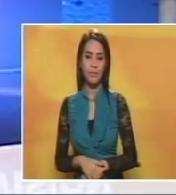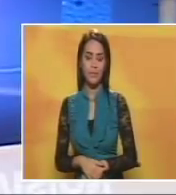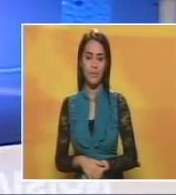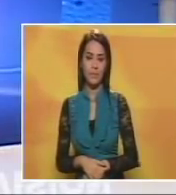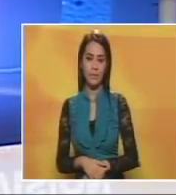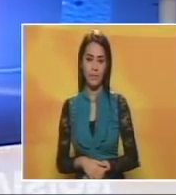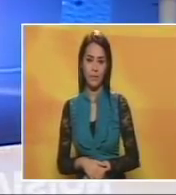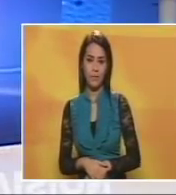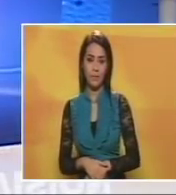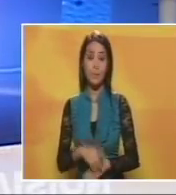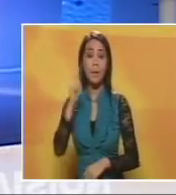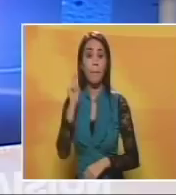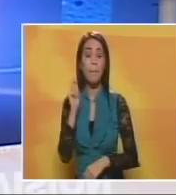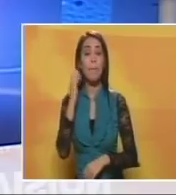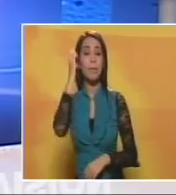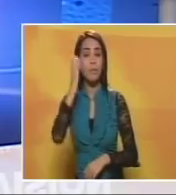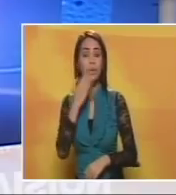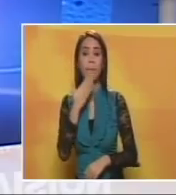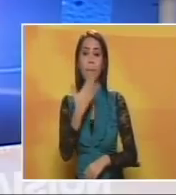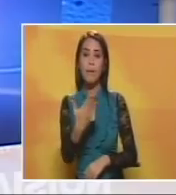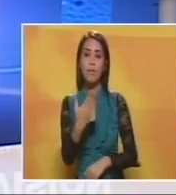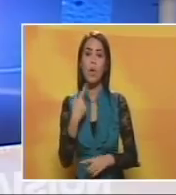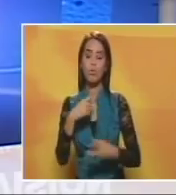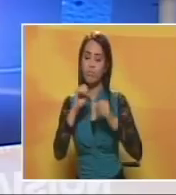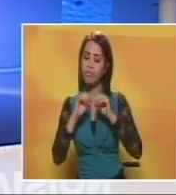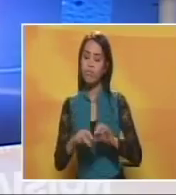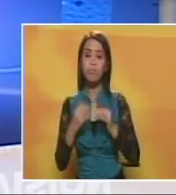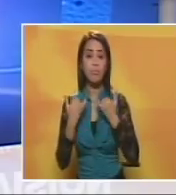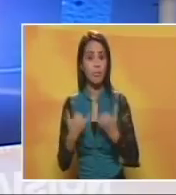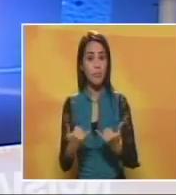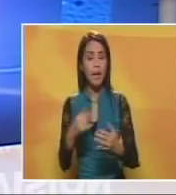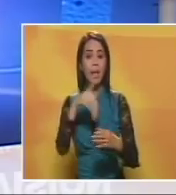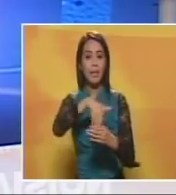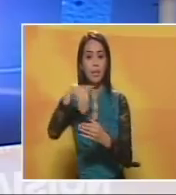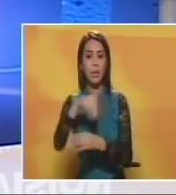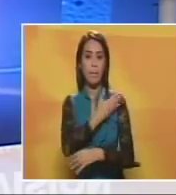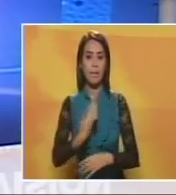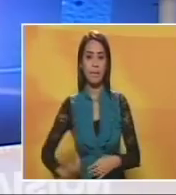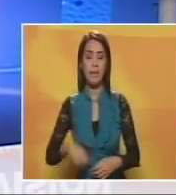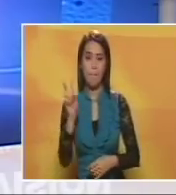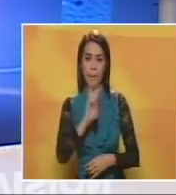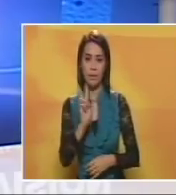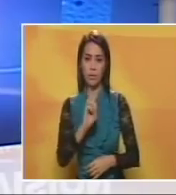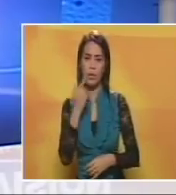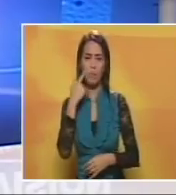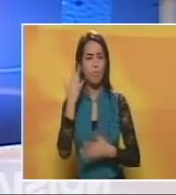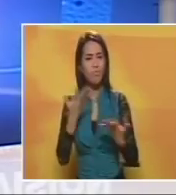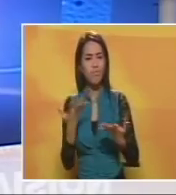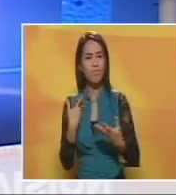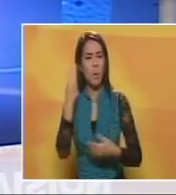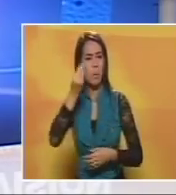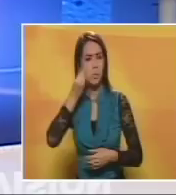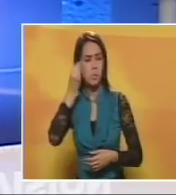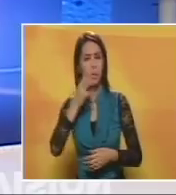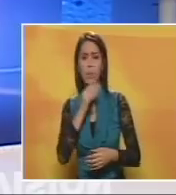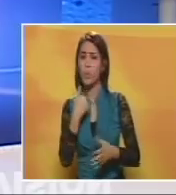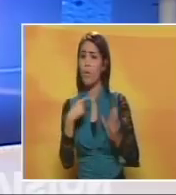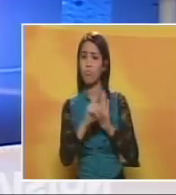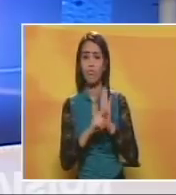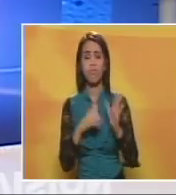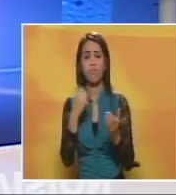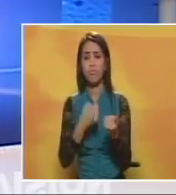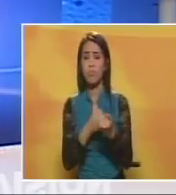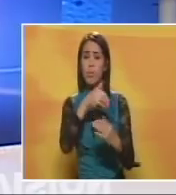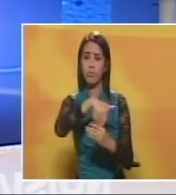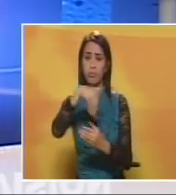comenzamos. El Parlamento Europeo pidió la suspensión inmediata de las elecciones presidenciales en Venezuela por considerar que no reúnen las